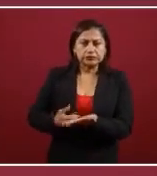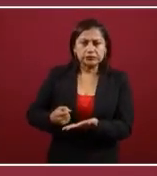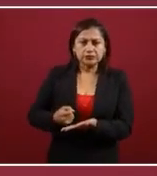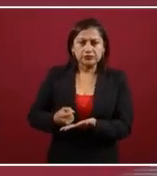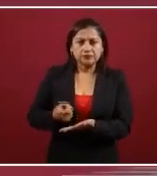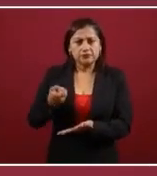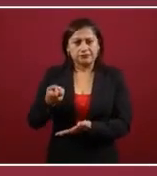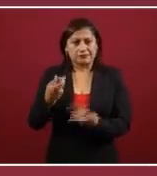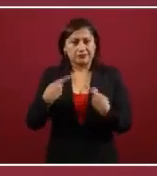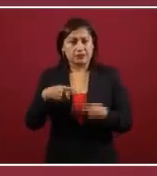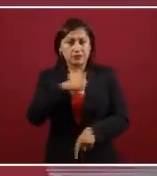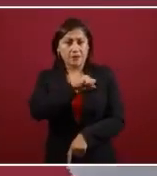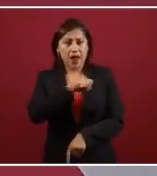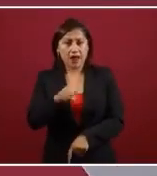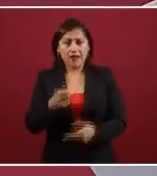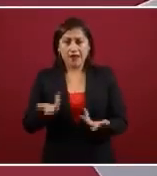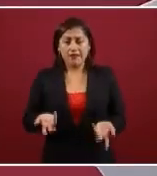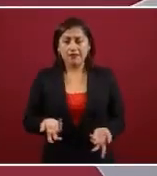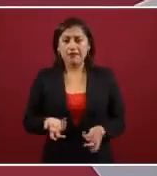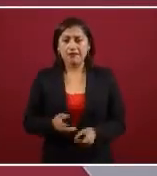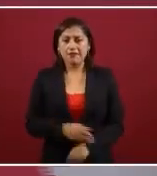Entonces,